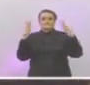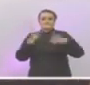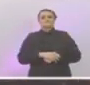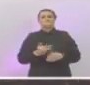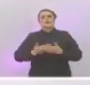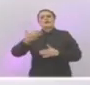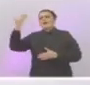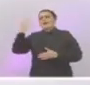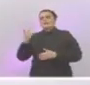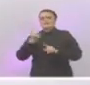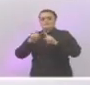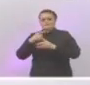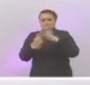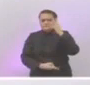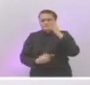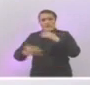Los anteriores logros